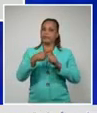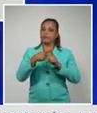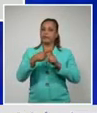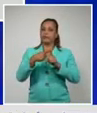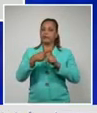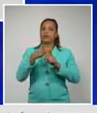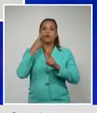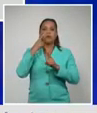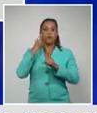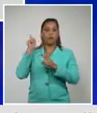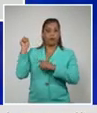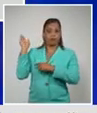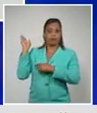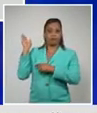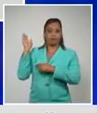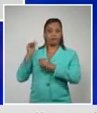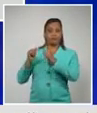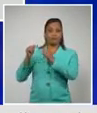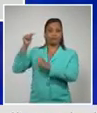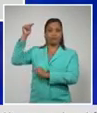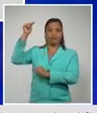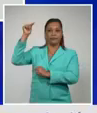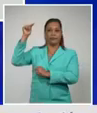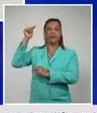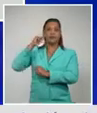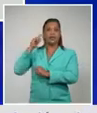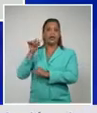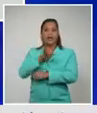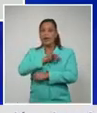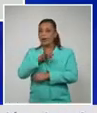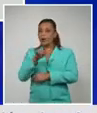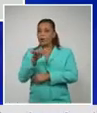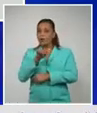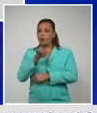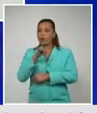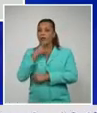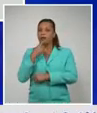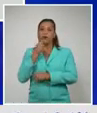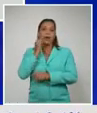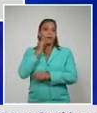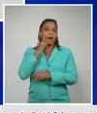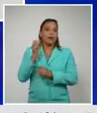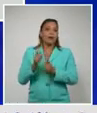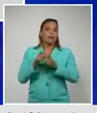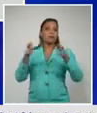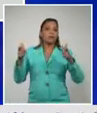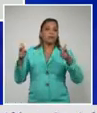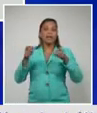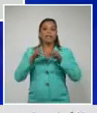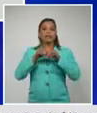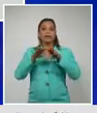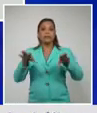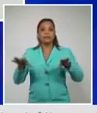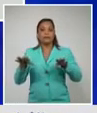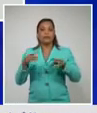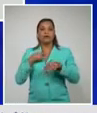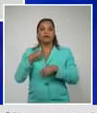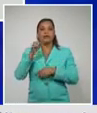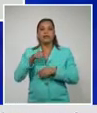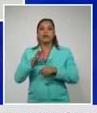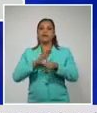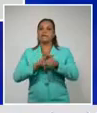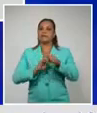ver, pues también lo que predominó fue la transmisión autóctona de la